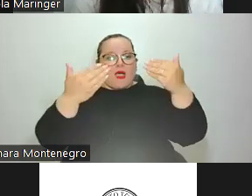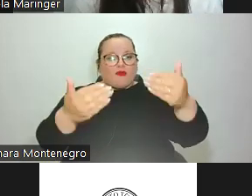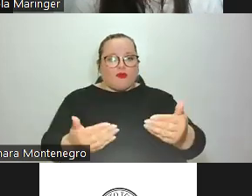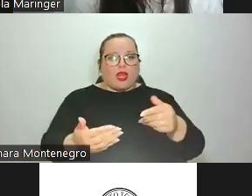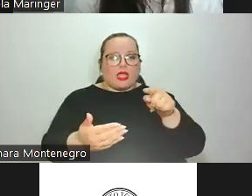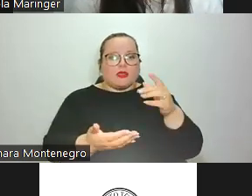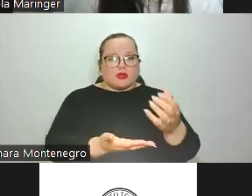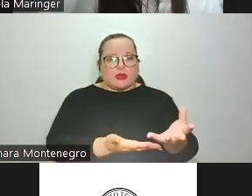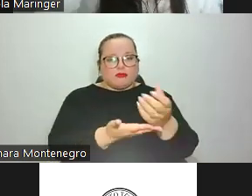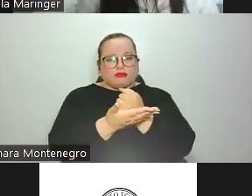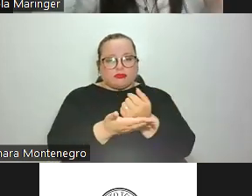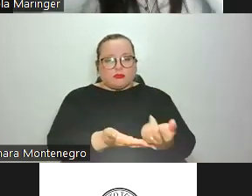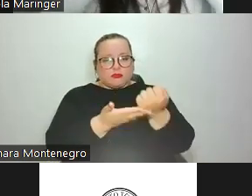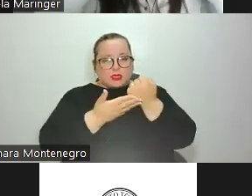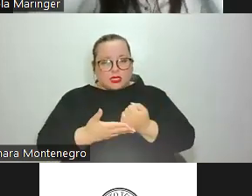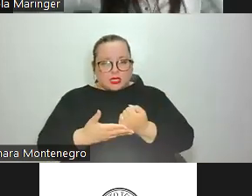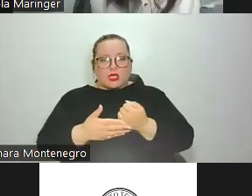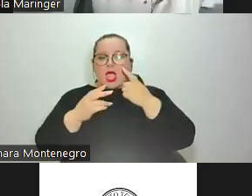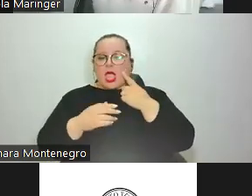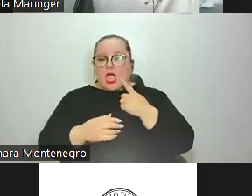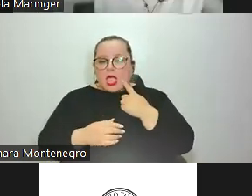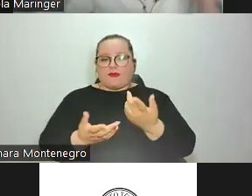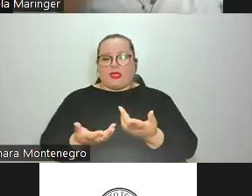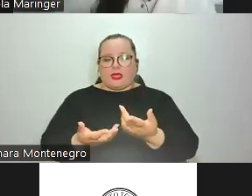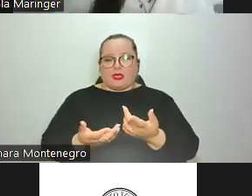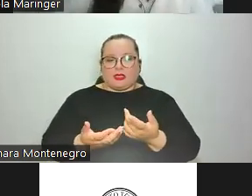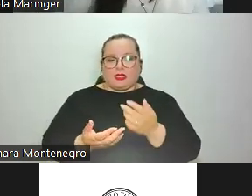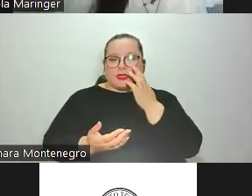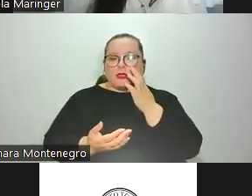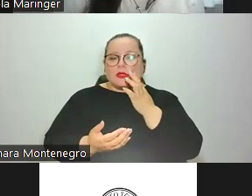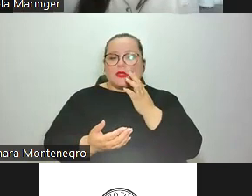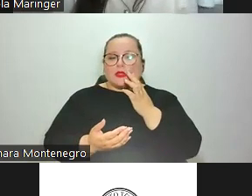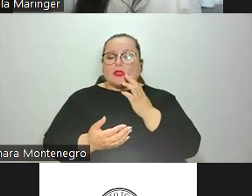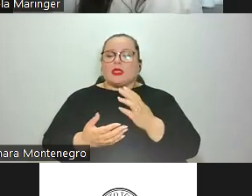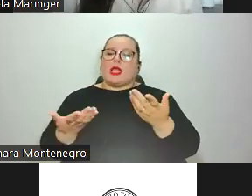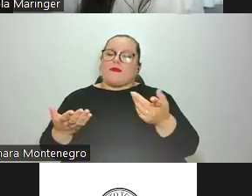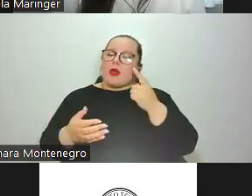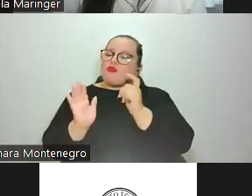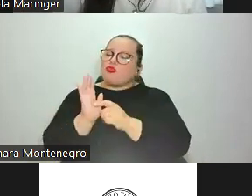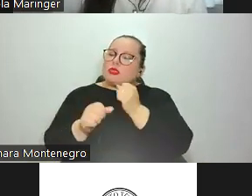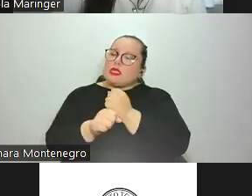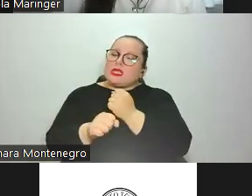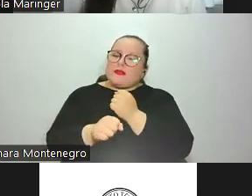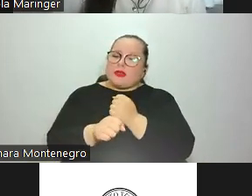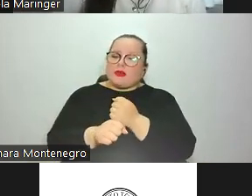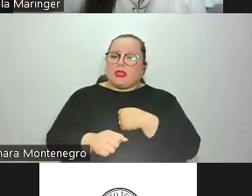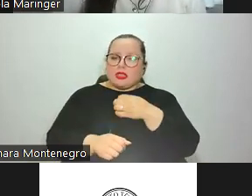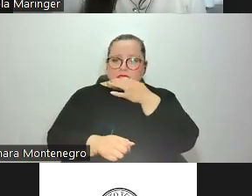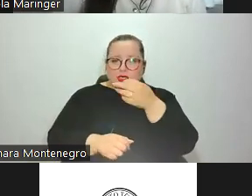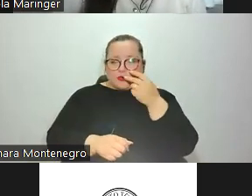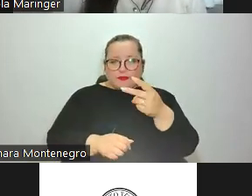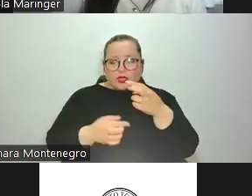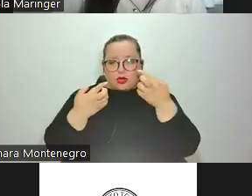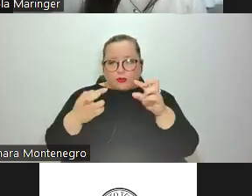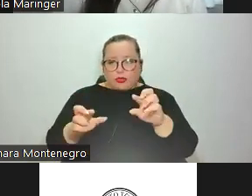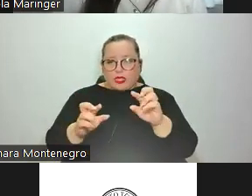tomarlo para adentro, ¿cierto? Y para tomarlo como finalmente un punto de trabajo. Yo vi en la oportunidad en términos